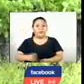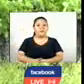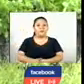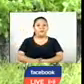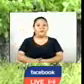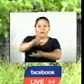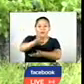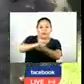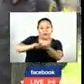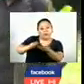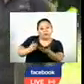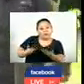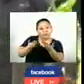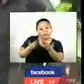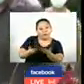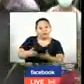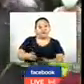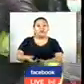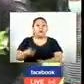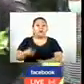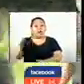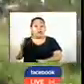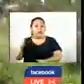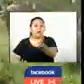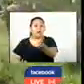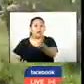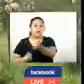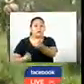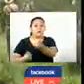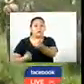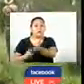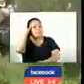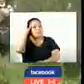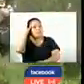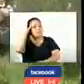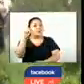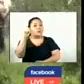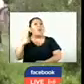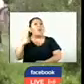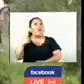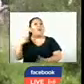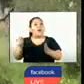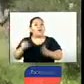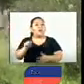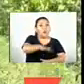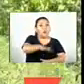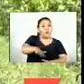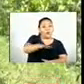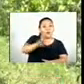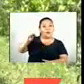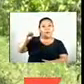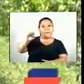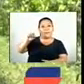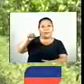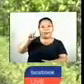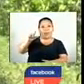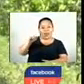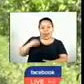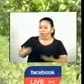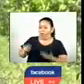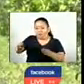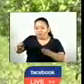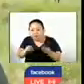pro del planeta tierra Francisco no dudó en apoyar esta iniciativa y viajó desde Metalío para sembrar estos